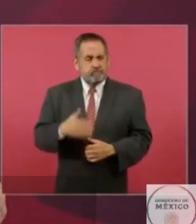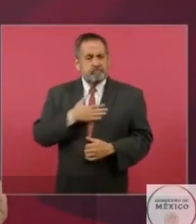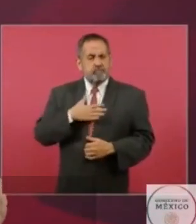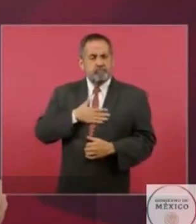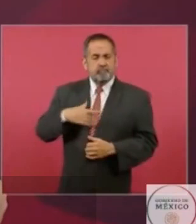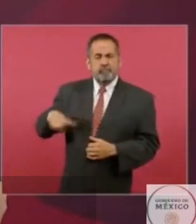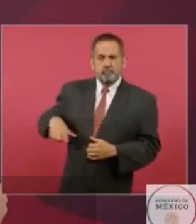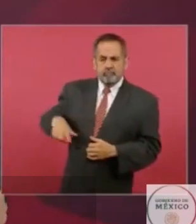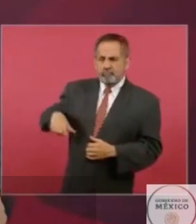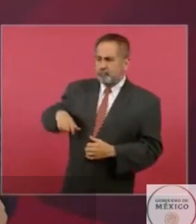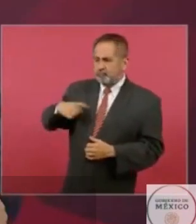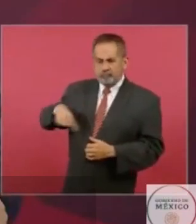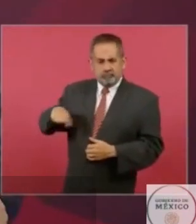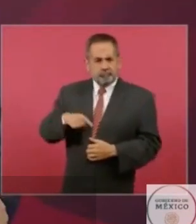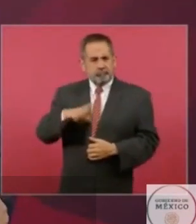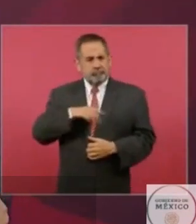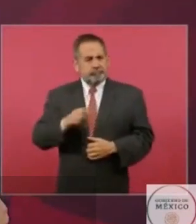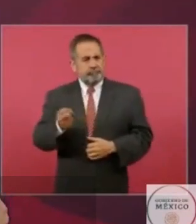tener tres